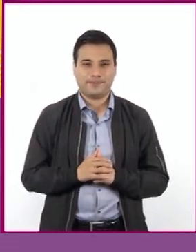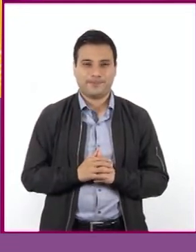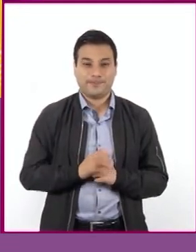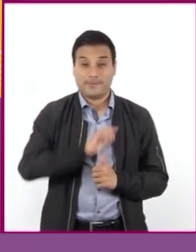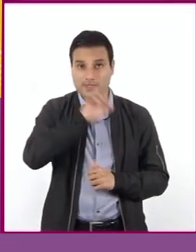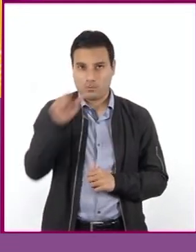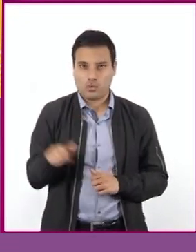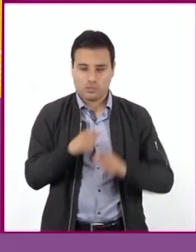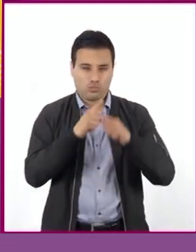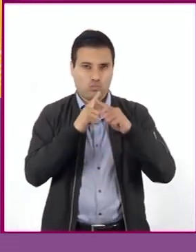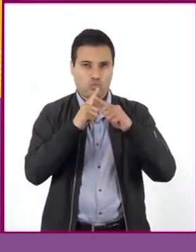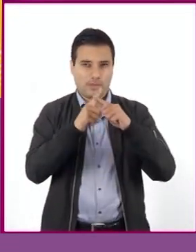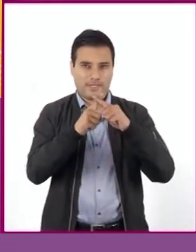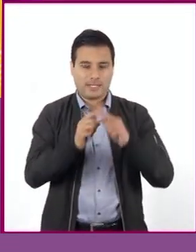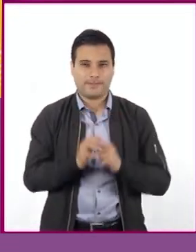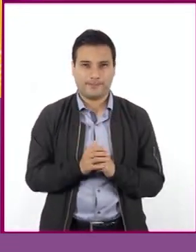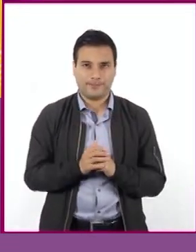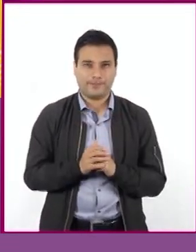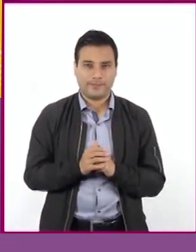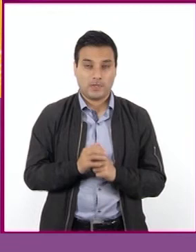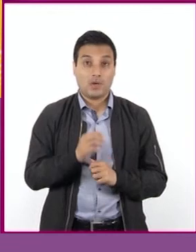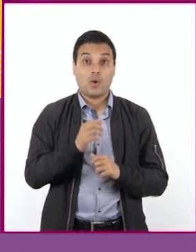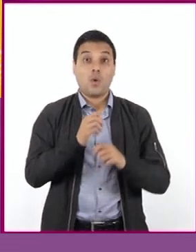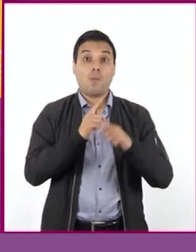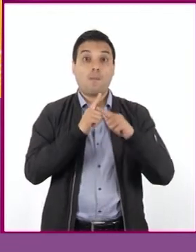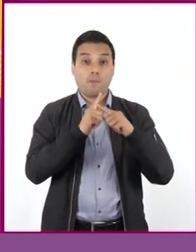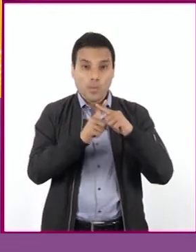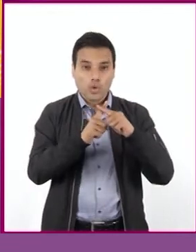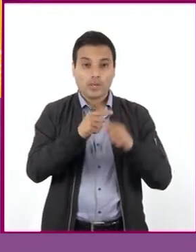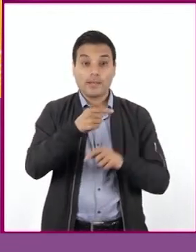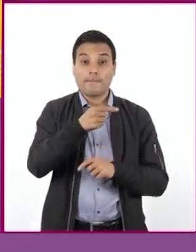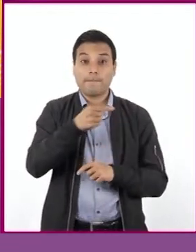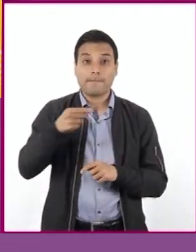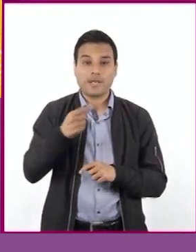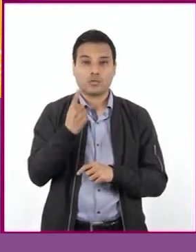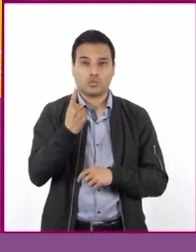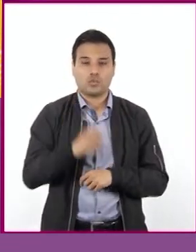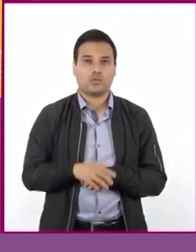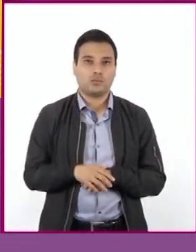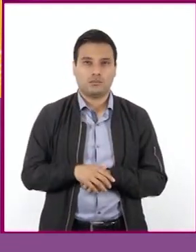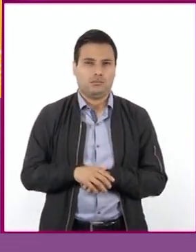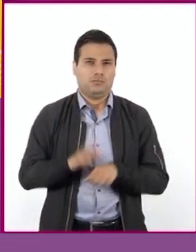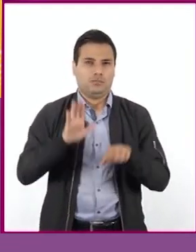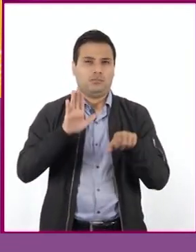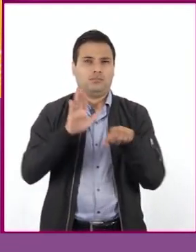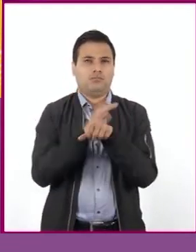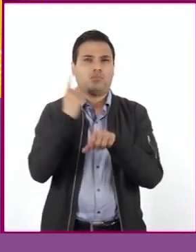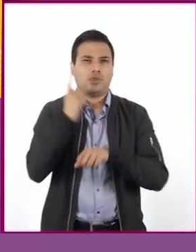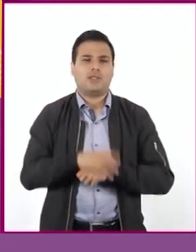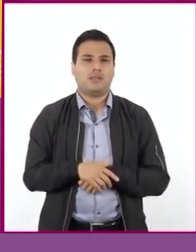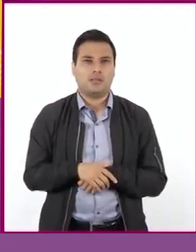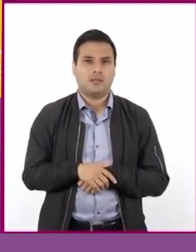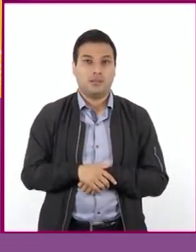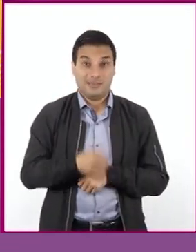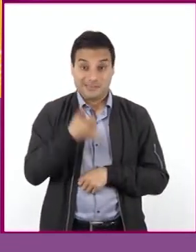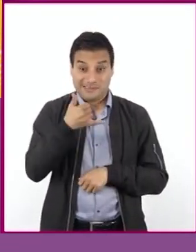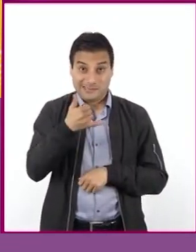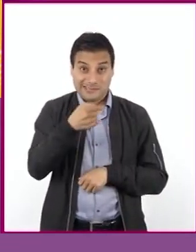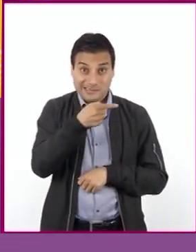Multiplicamos por menos 1 ambos miembros de la ecuación para cambiar el signo de la incógnita